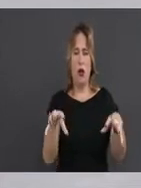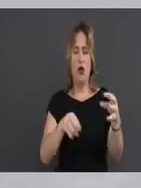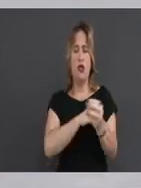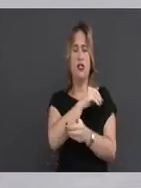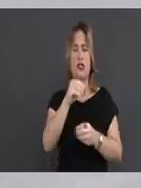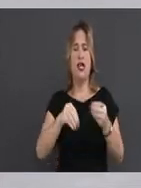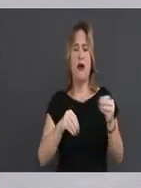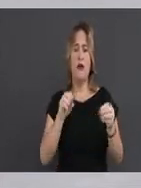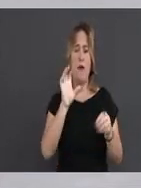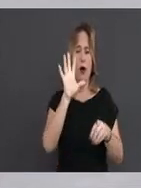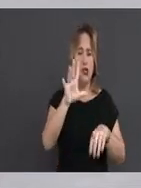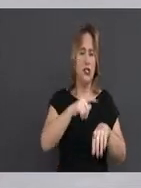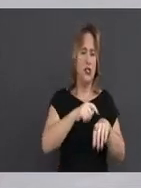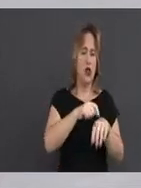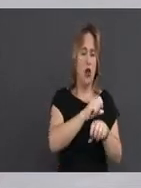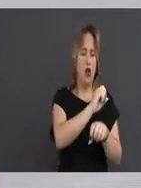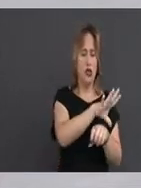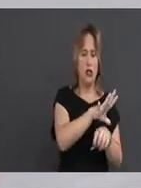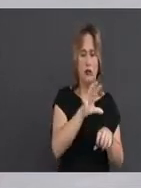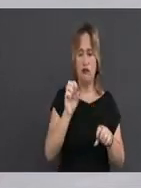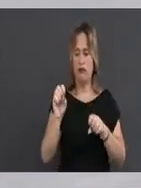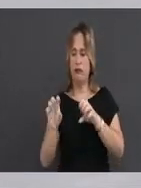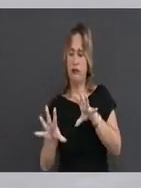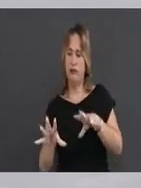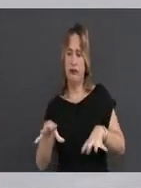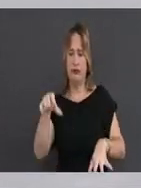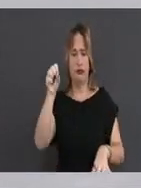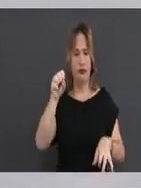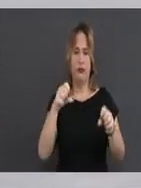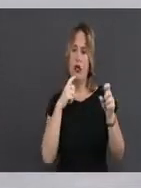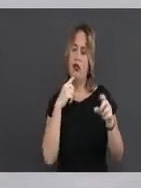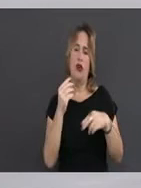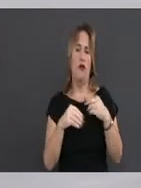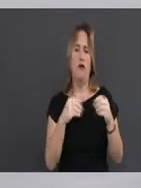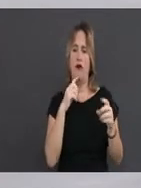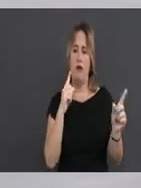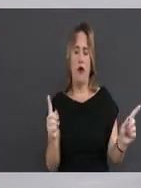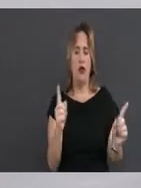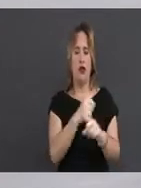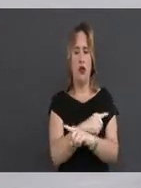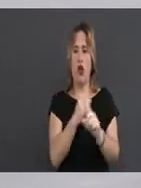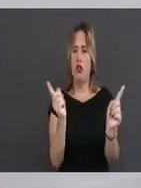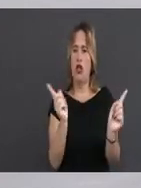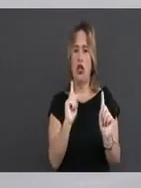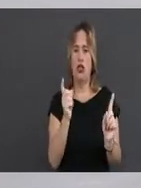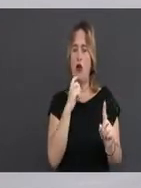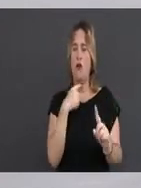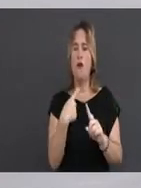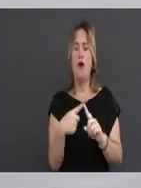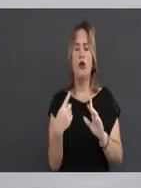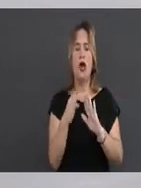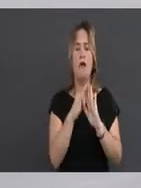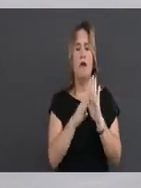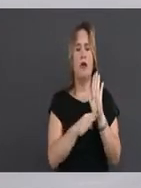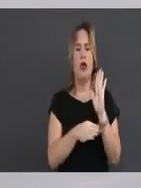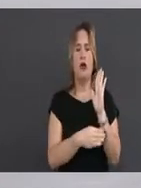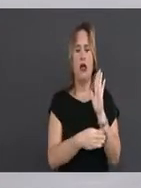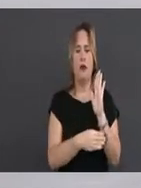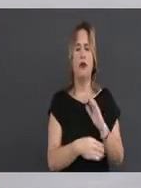por 5 horas y es el que está hoy. No hay forma de que uno rote más que el otro, porque es una programación.